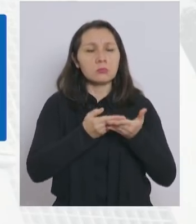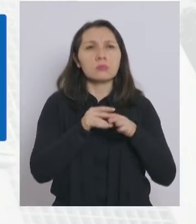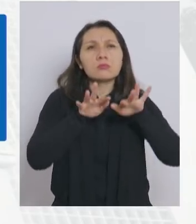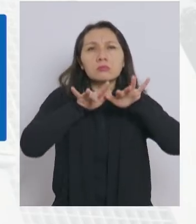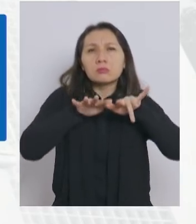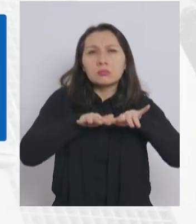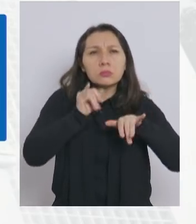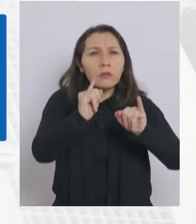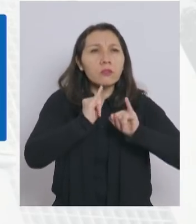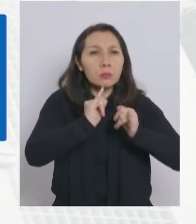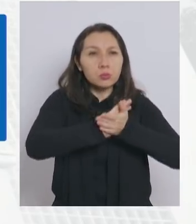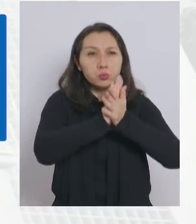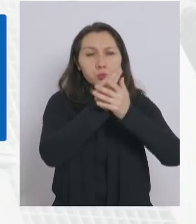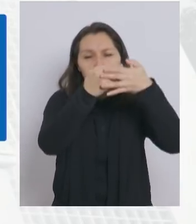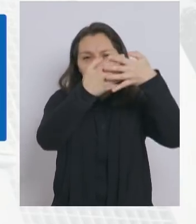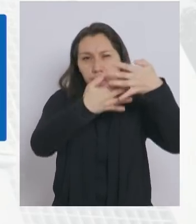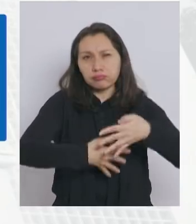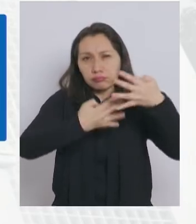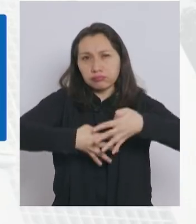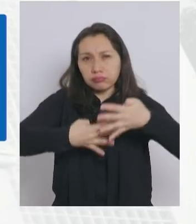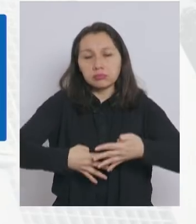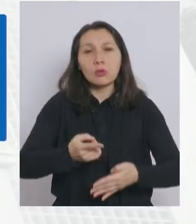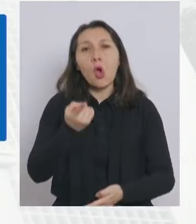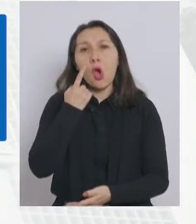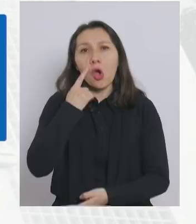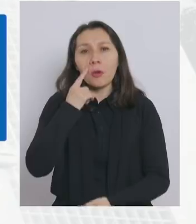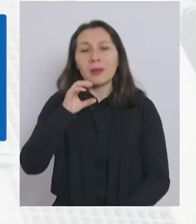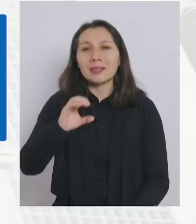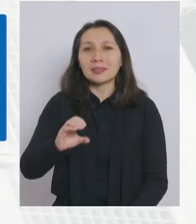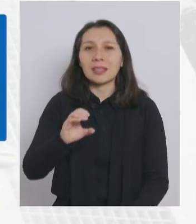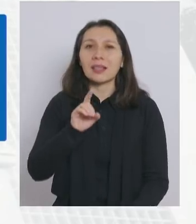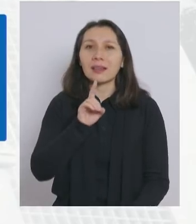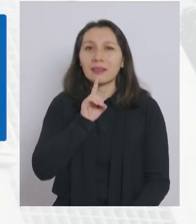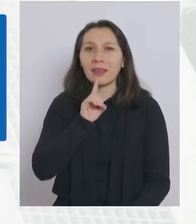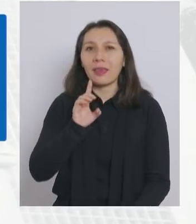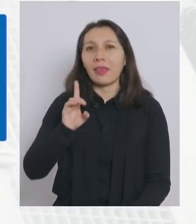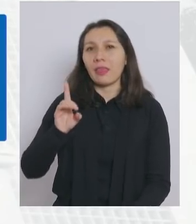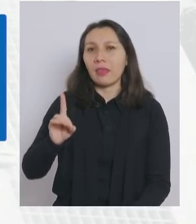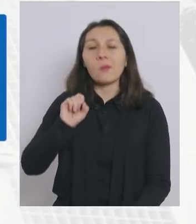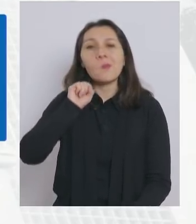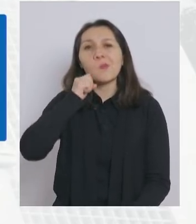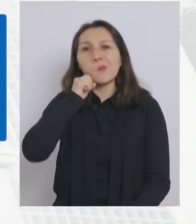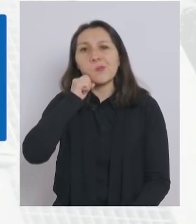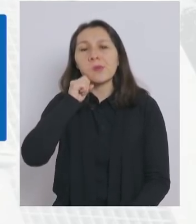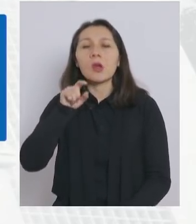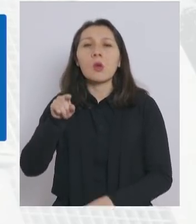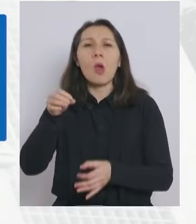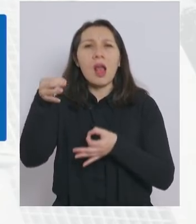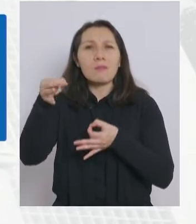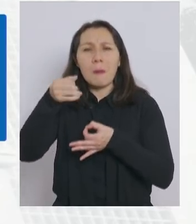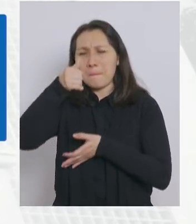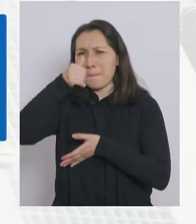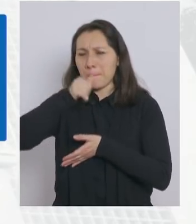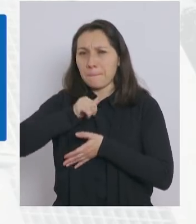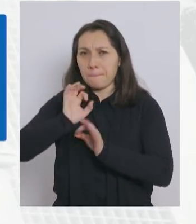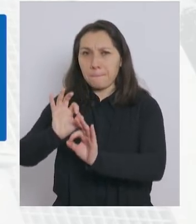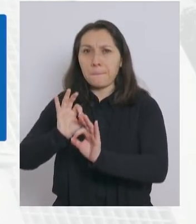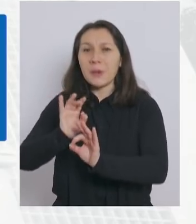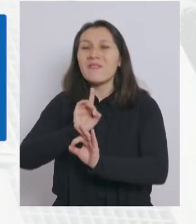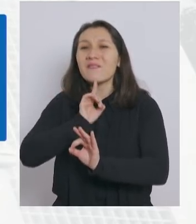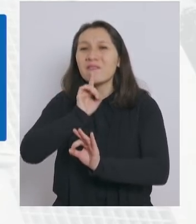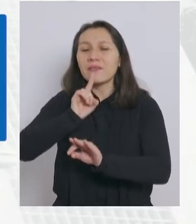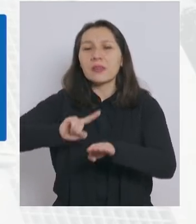del producto que está en un formato conocido como CTD, que significa Common Technical Document, es decir, es